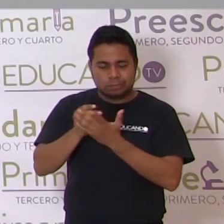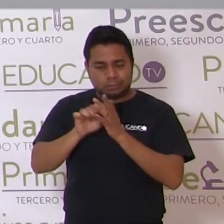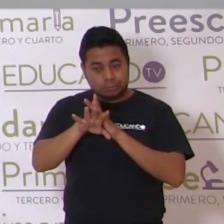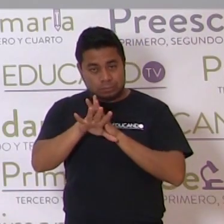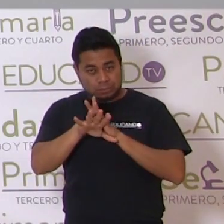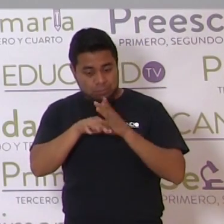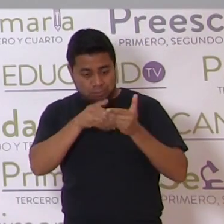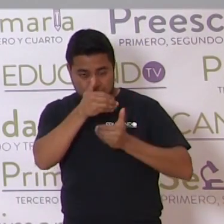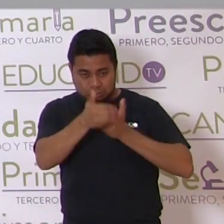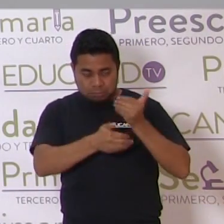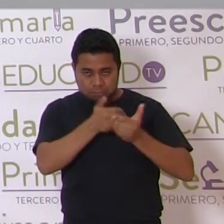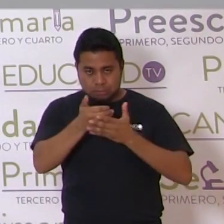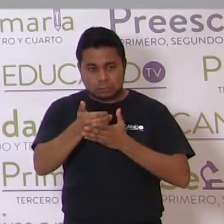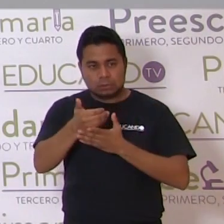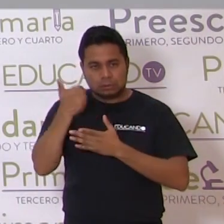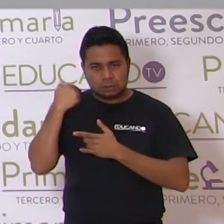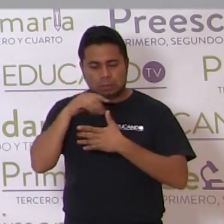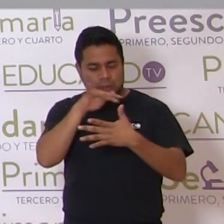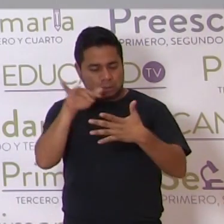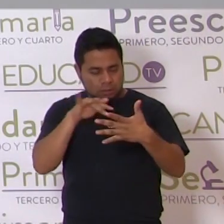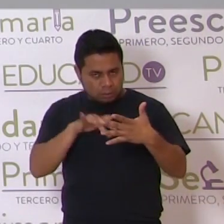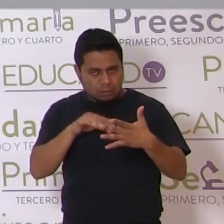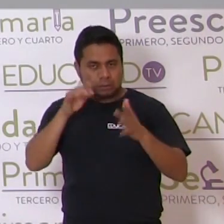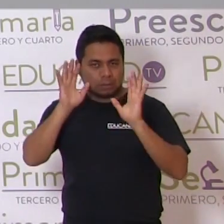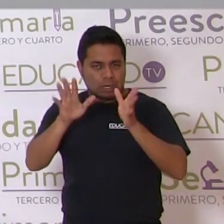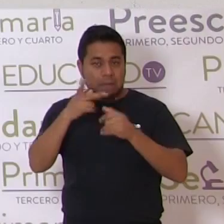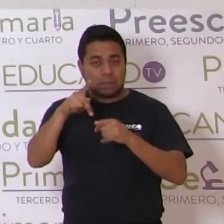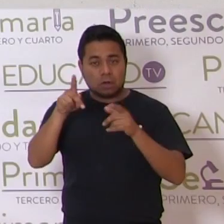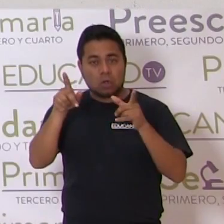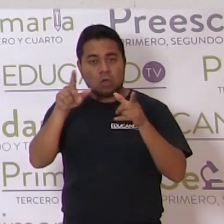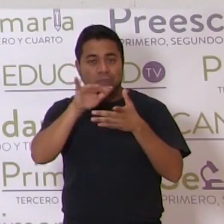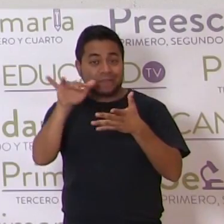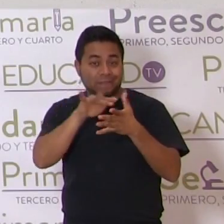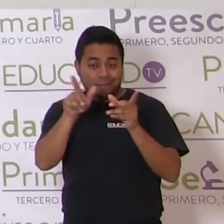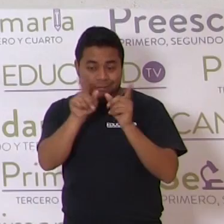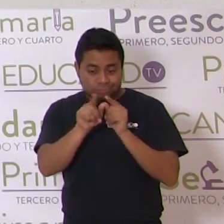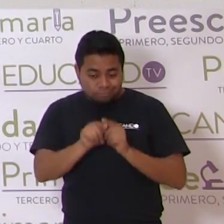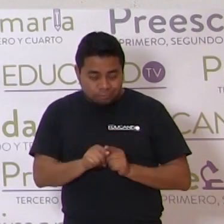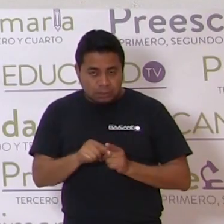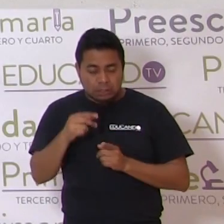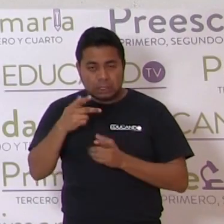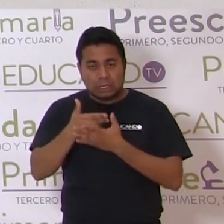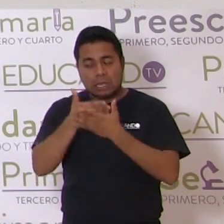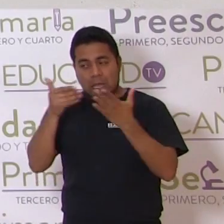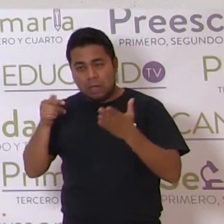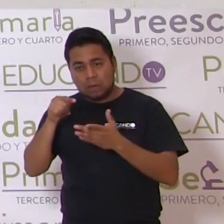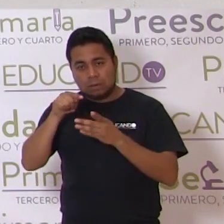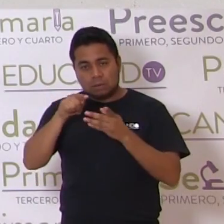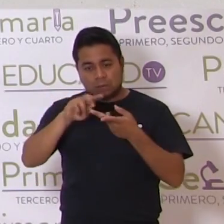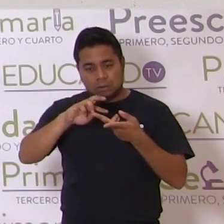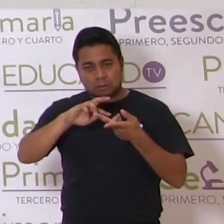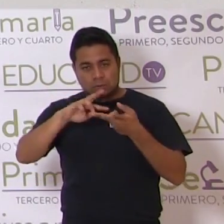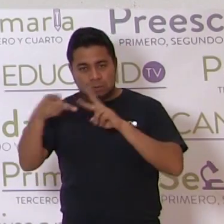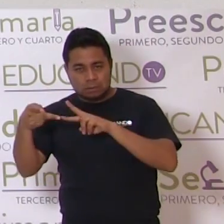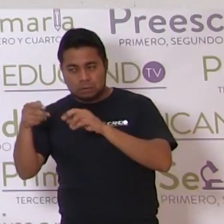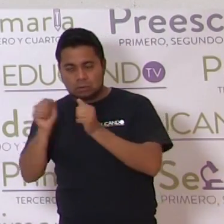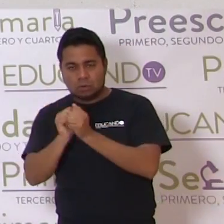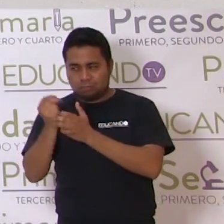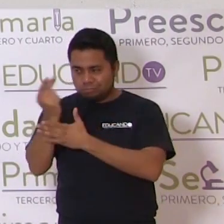del procedimiento ya lo vimos aquí, pero en un texto. Ahora lo vamos a ver en un